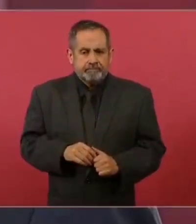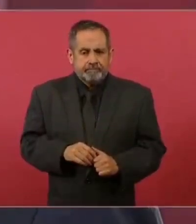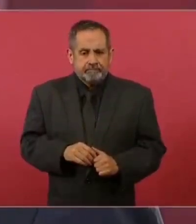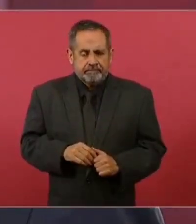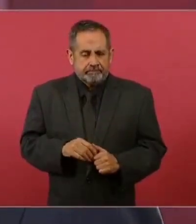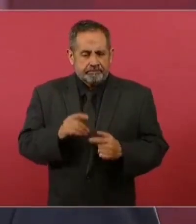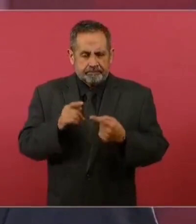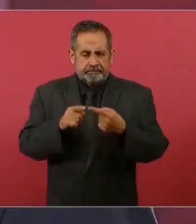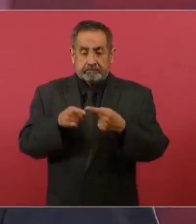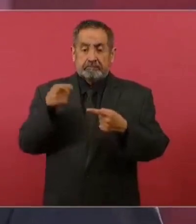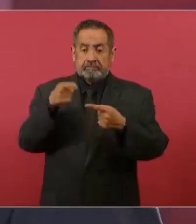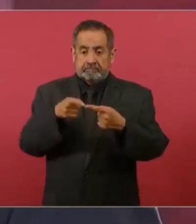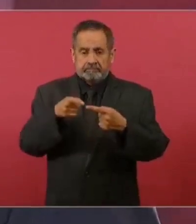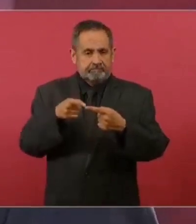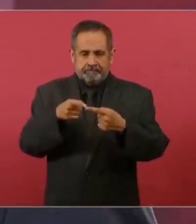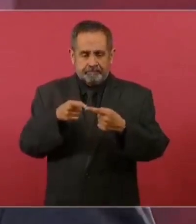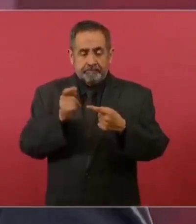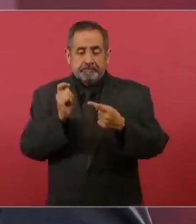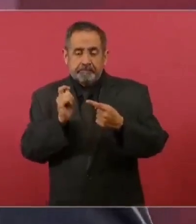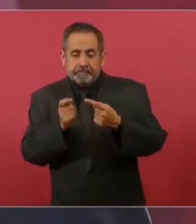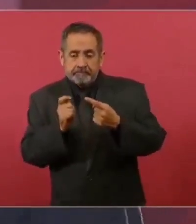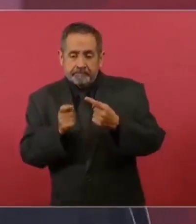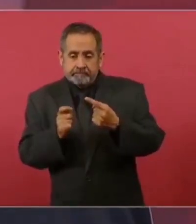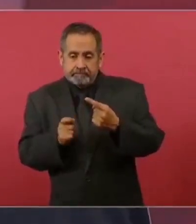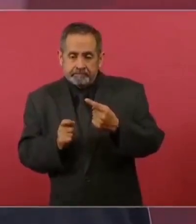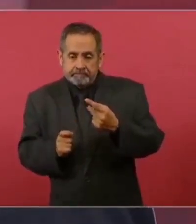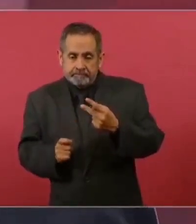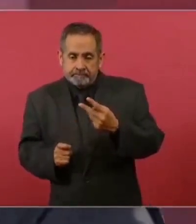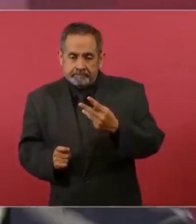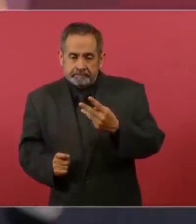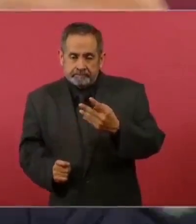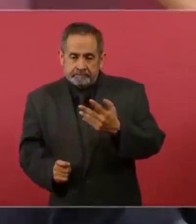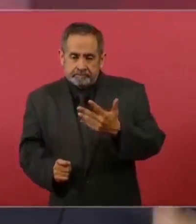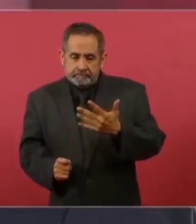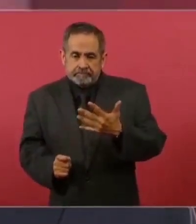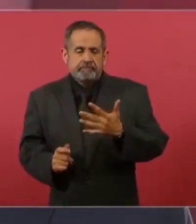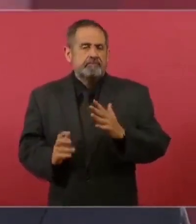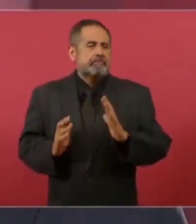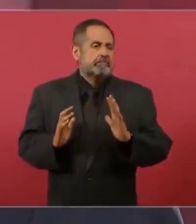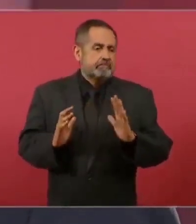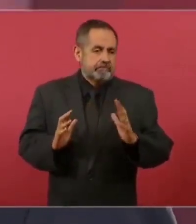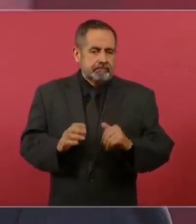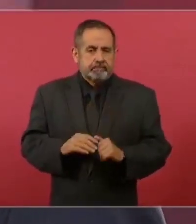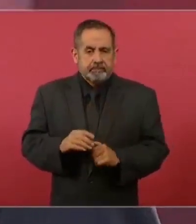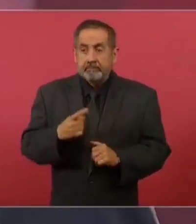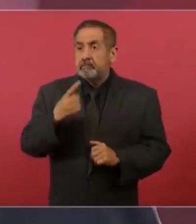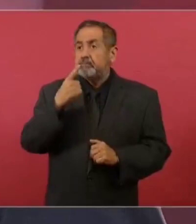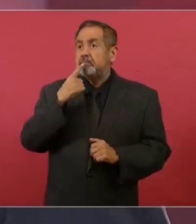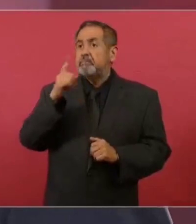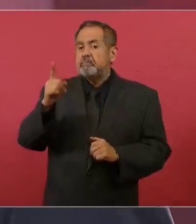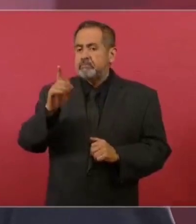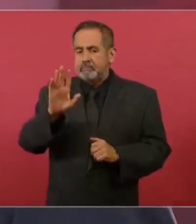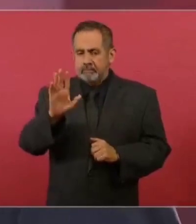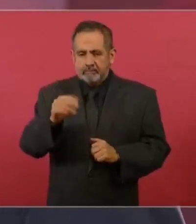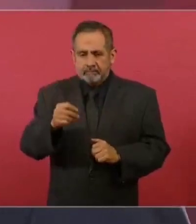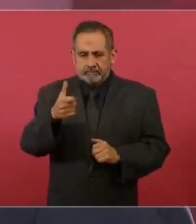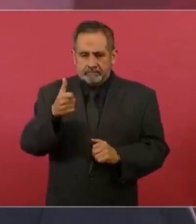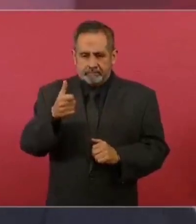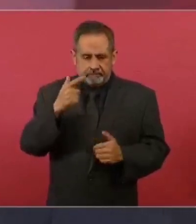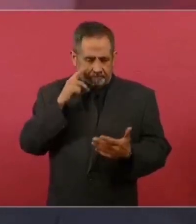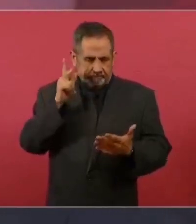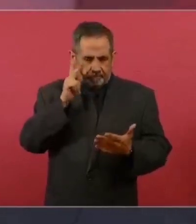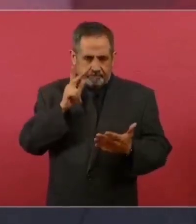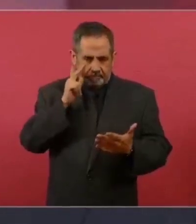texto sin contexto, no puede haber una denuncia sin tener todos estos